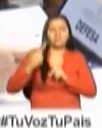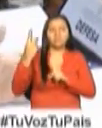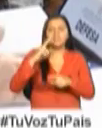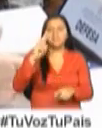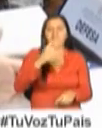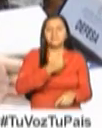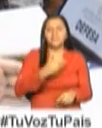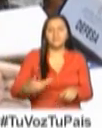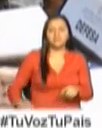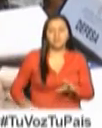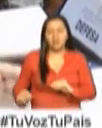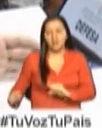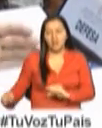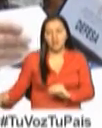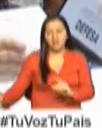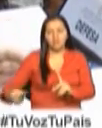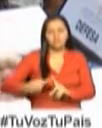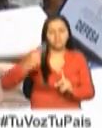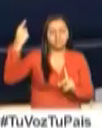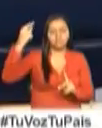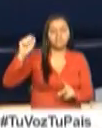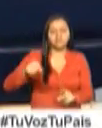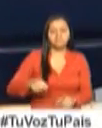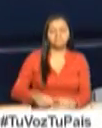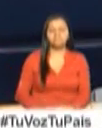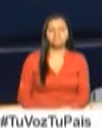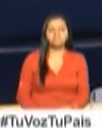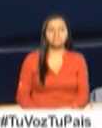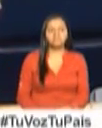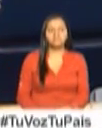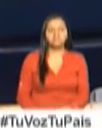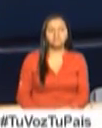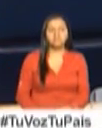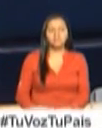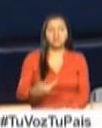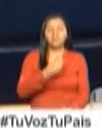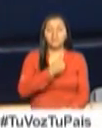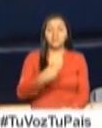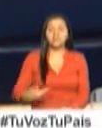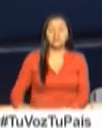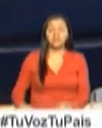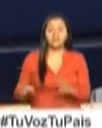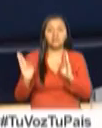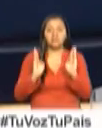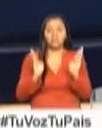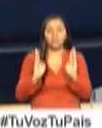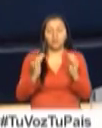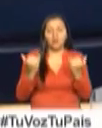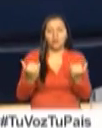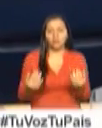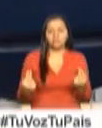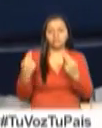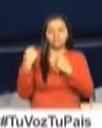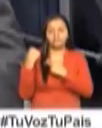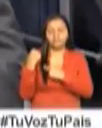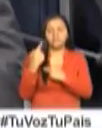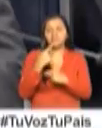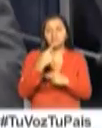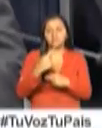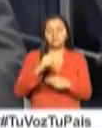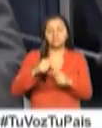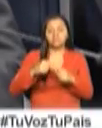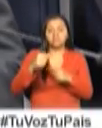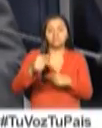vicepresidente Michel Temer, a quien acusa de traidor. Presidente interino desde que la mandataria fue suspendida, Temer gobernaría